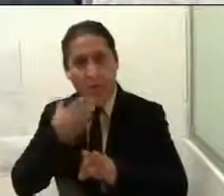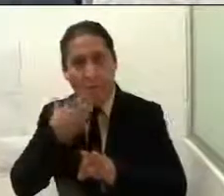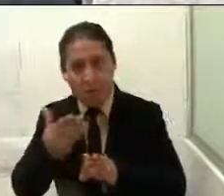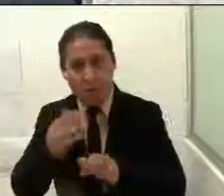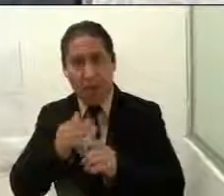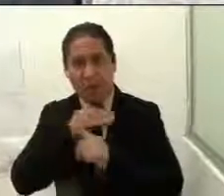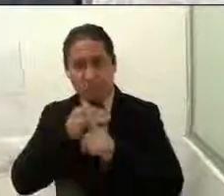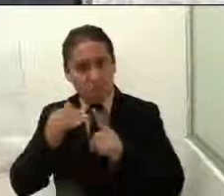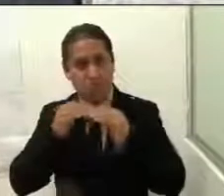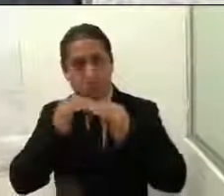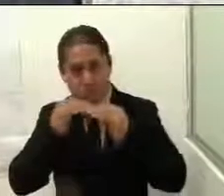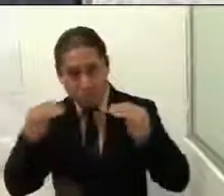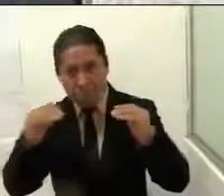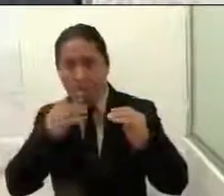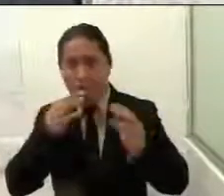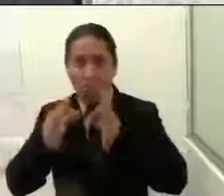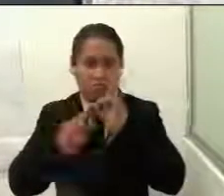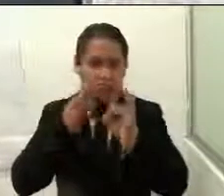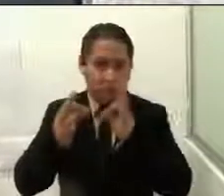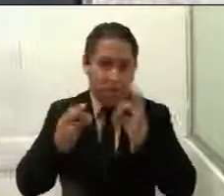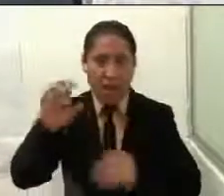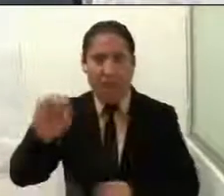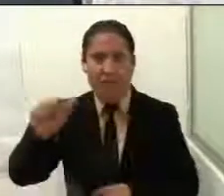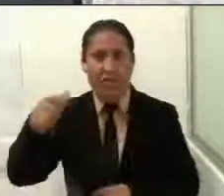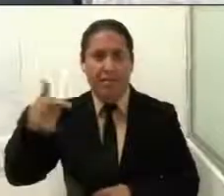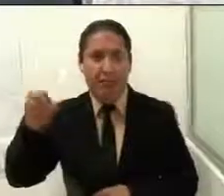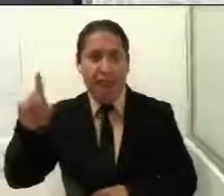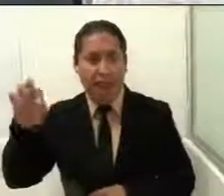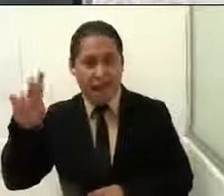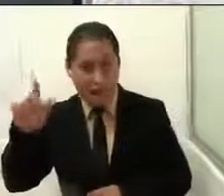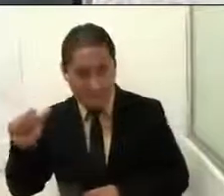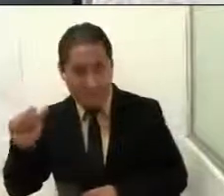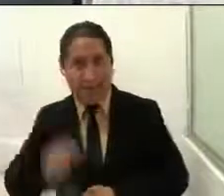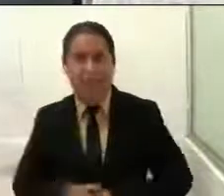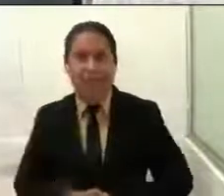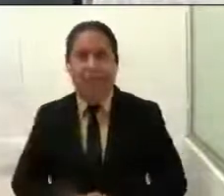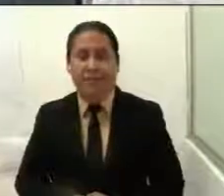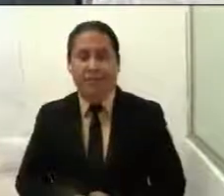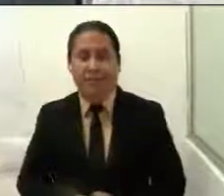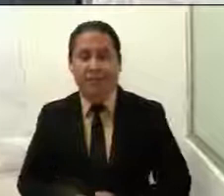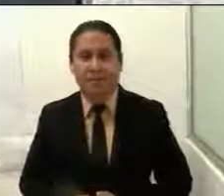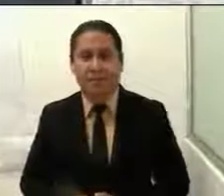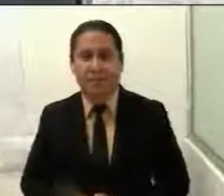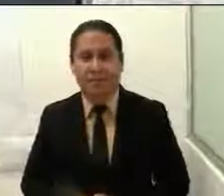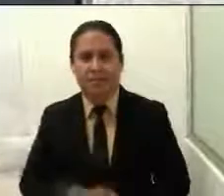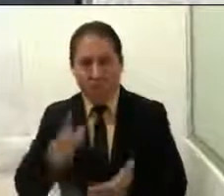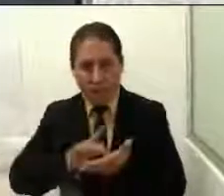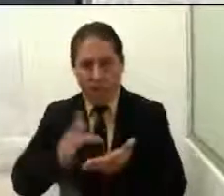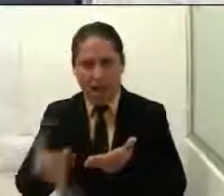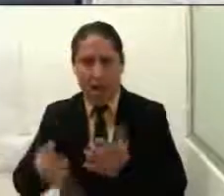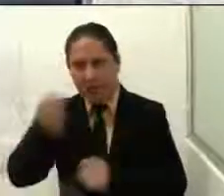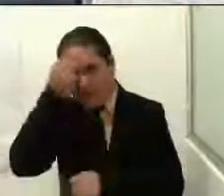operación publicadas por la sagarpa en este año 2018 gracias señor